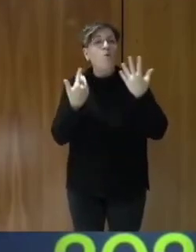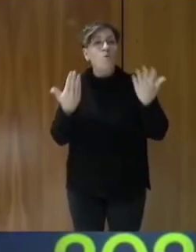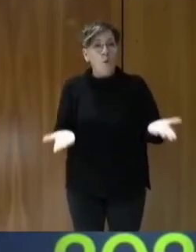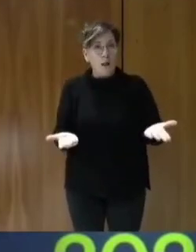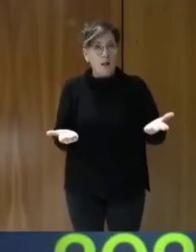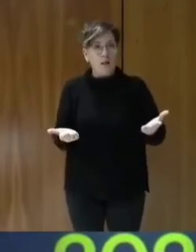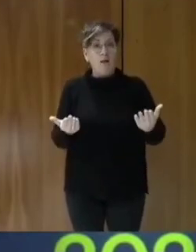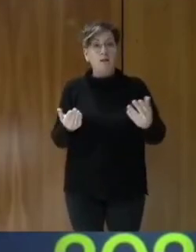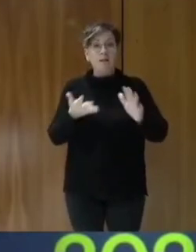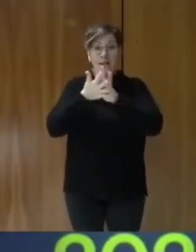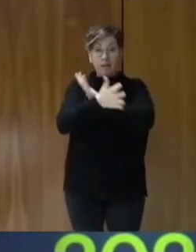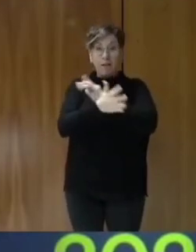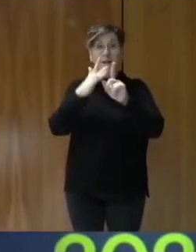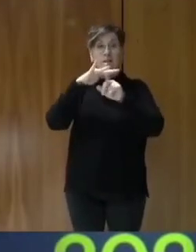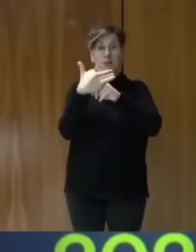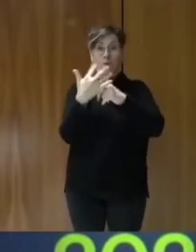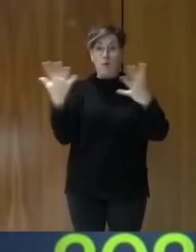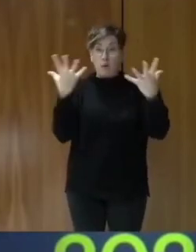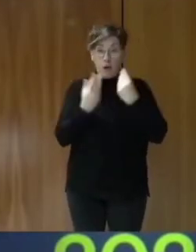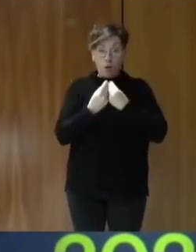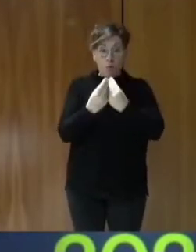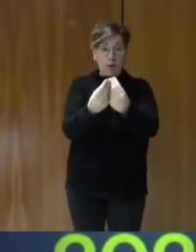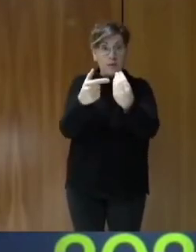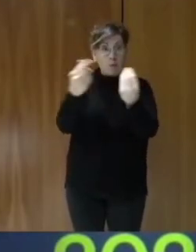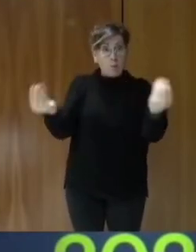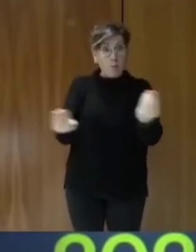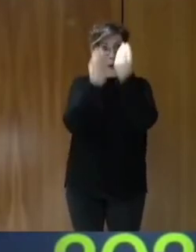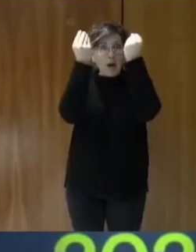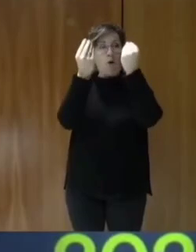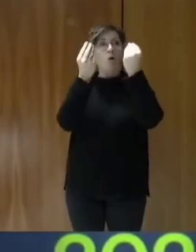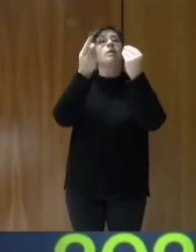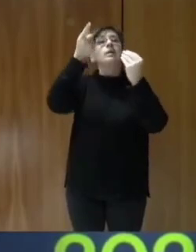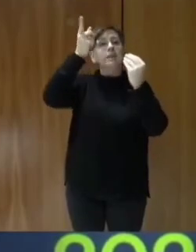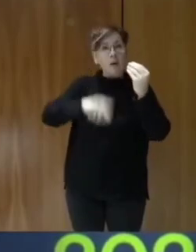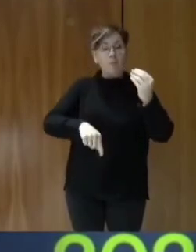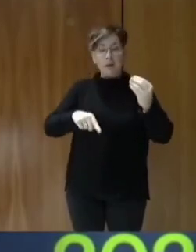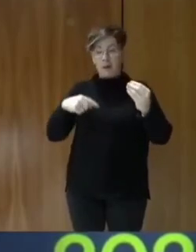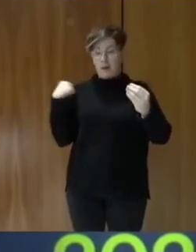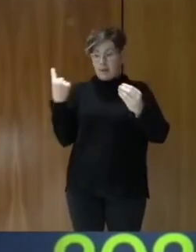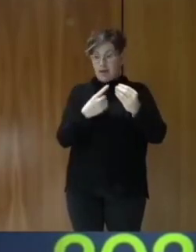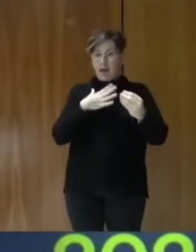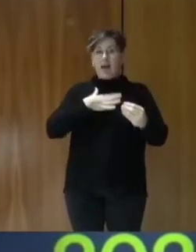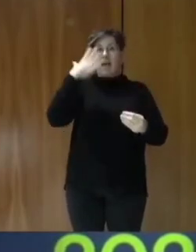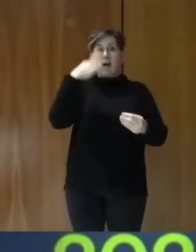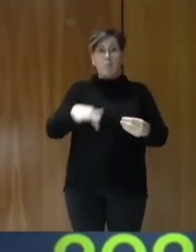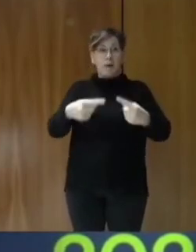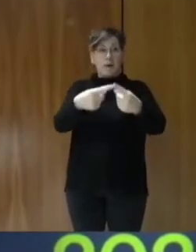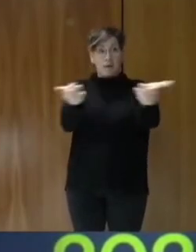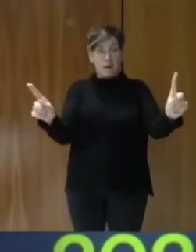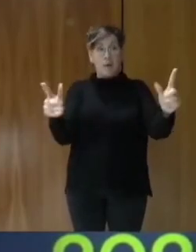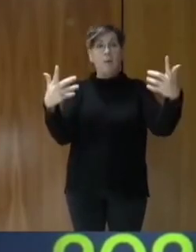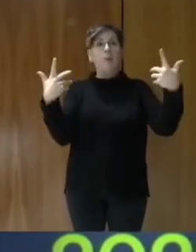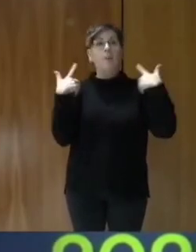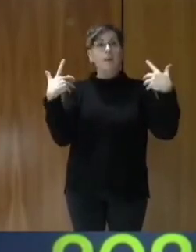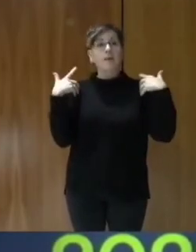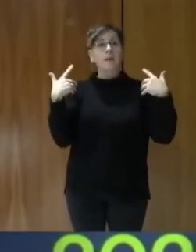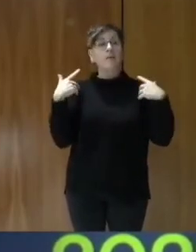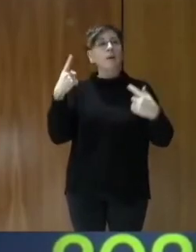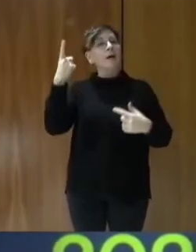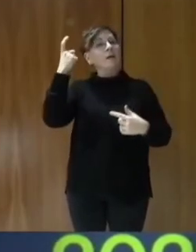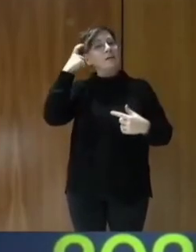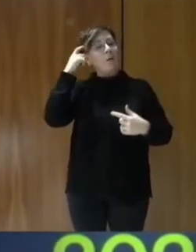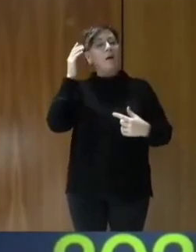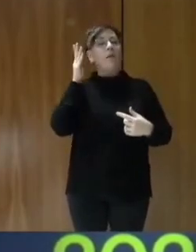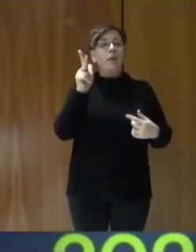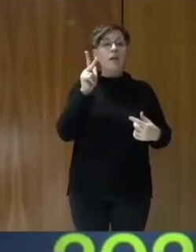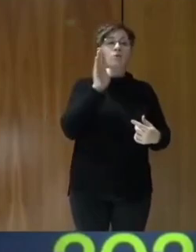el acompañamiento implica, entre otras cosas, que seamos capaces de hacerle llegar a todas las víctimas conocer cuáles son sus derechos y